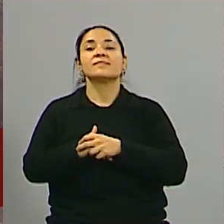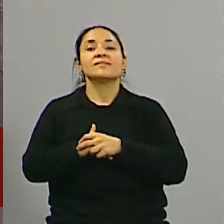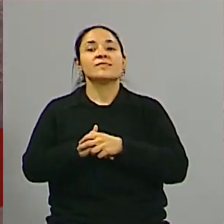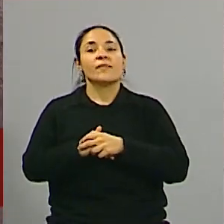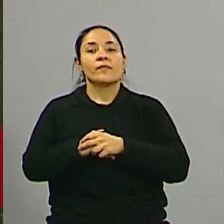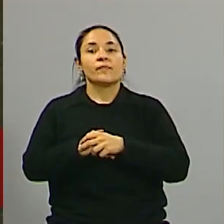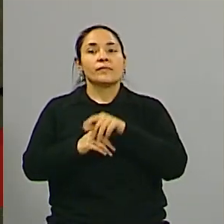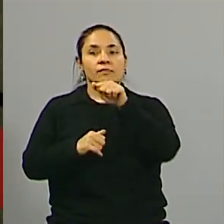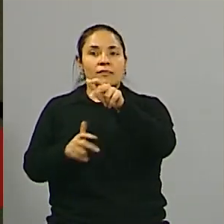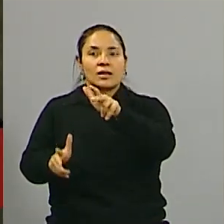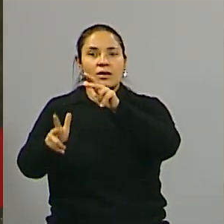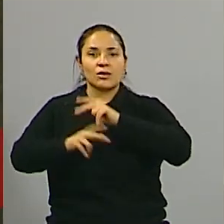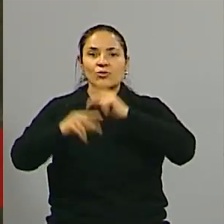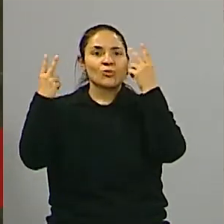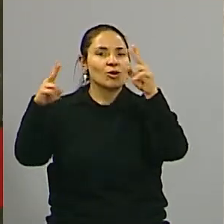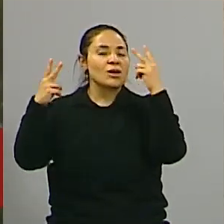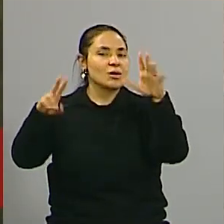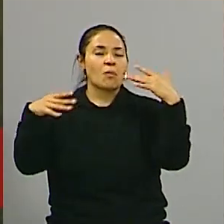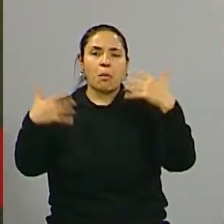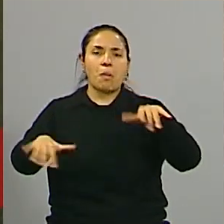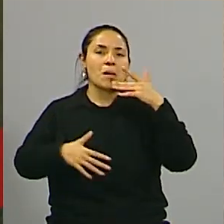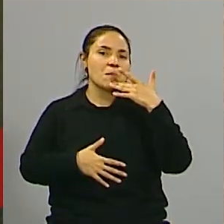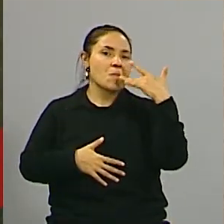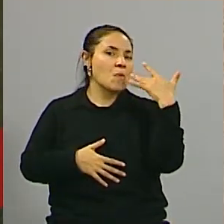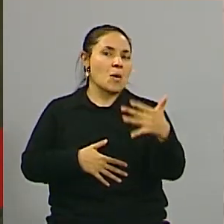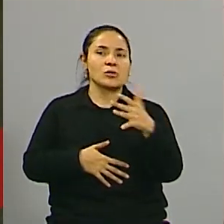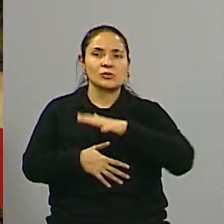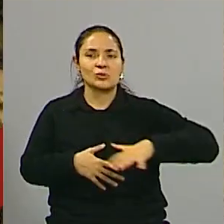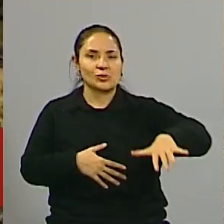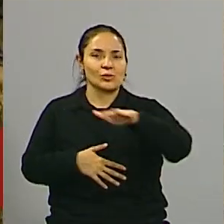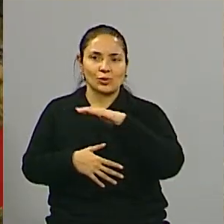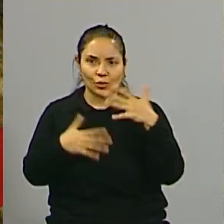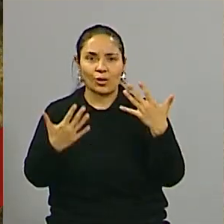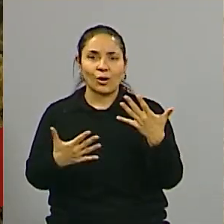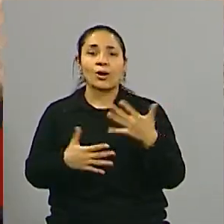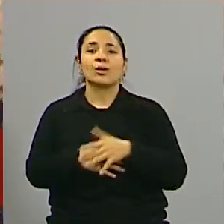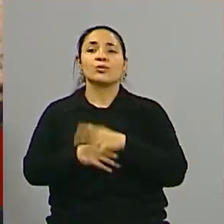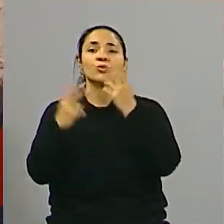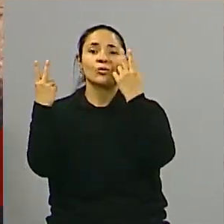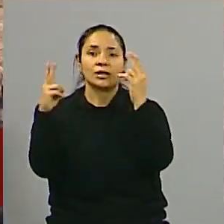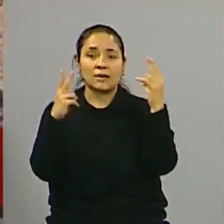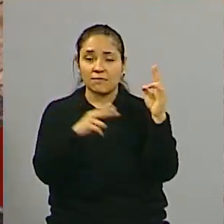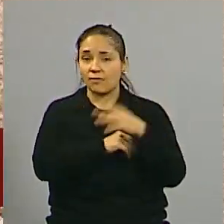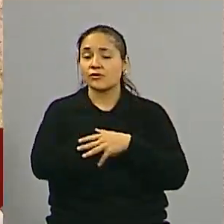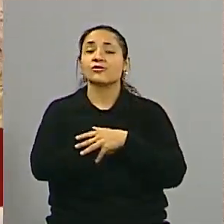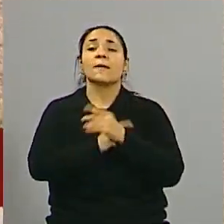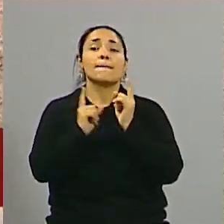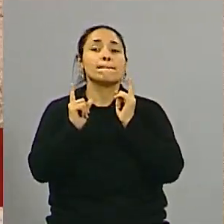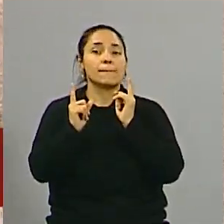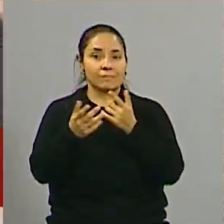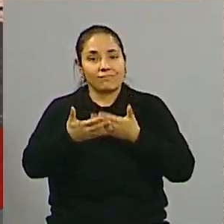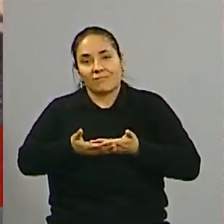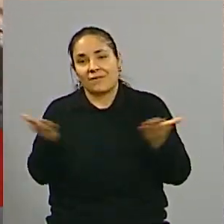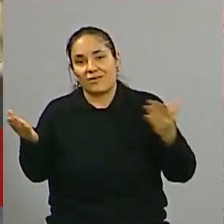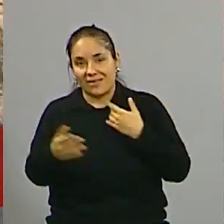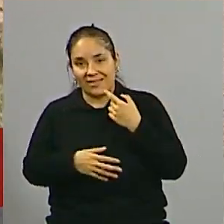decías, tiene unos atractivos turísticos impresionantes el departamento de Las Heras y de pronto uno piensa, y debemos decirlo abiertamente,